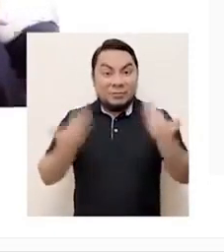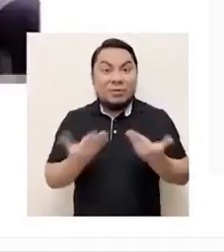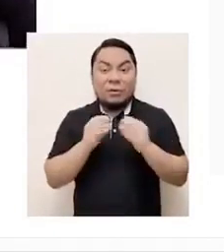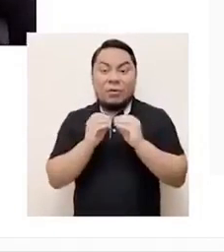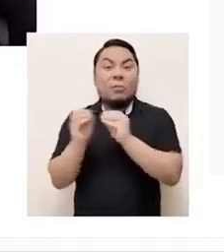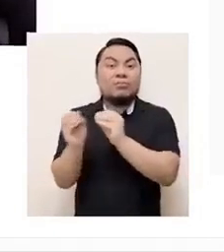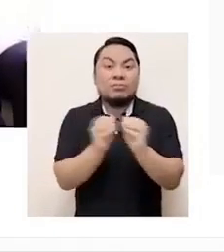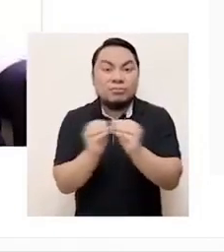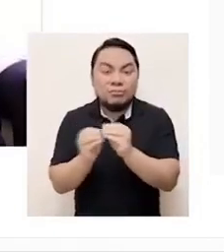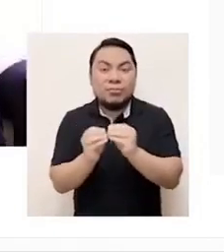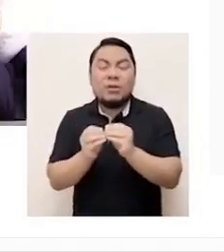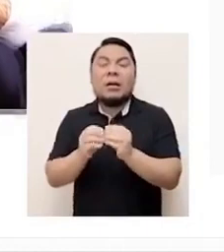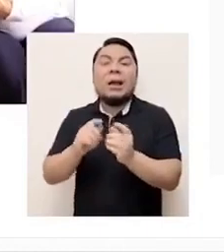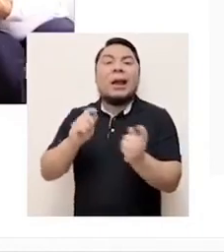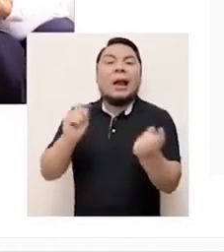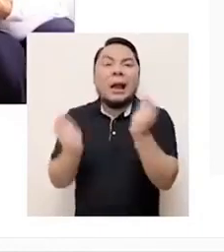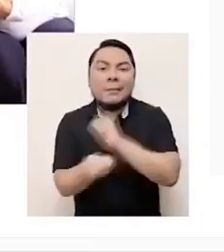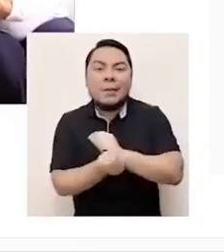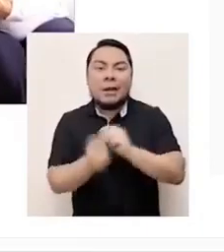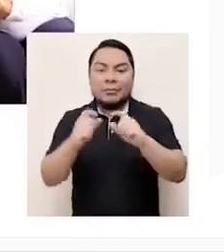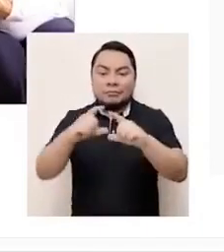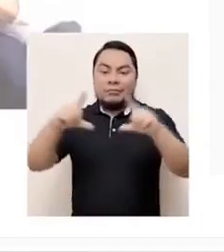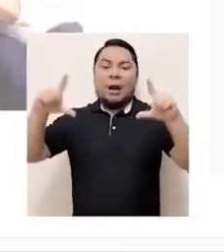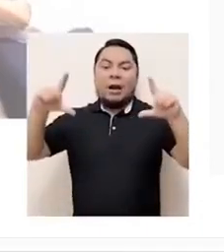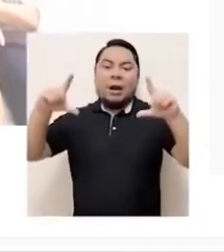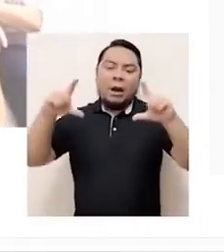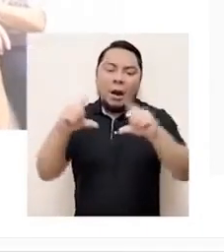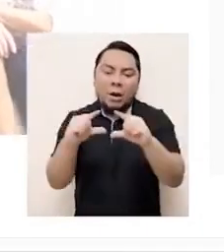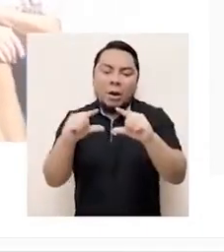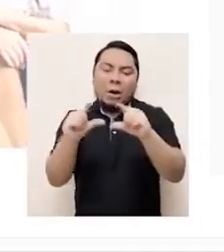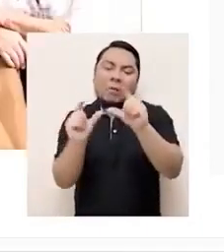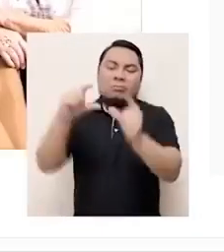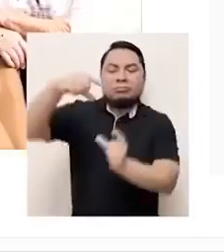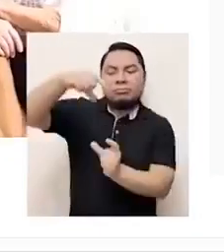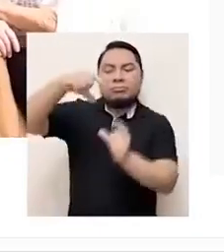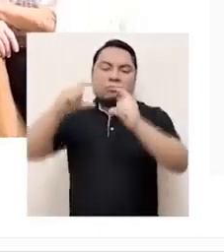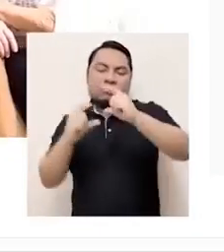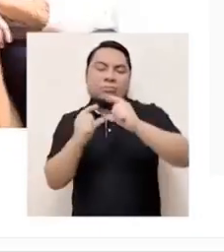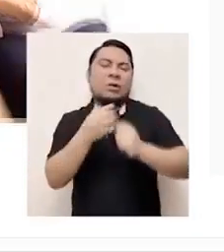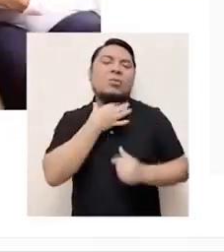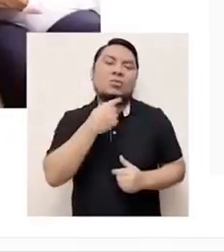podremos ver girar o cambiar el tamaño de esta imagen